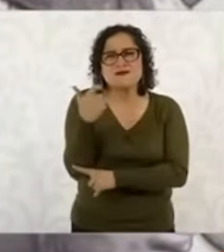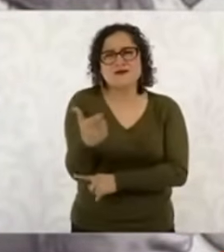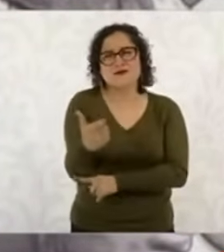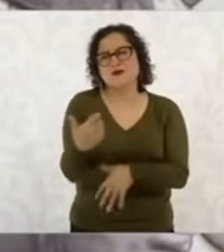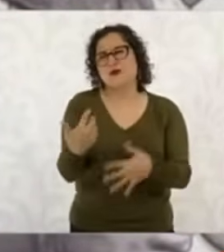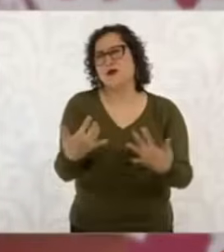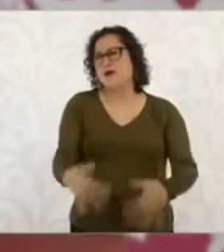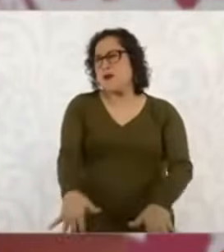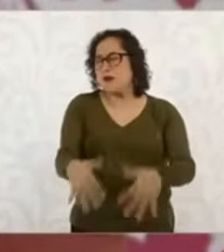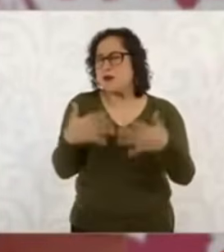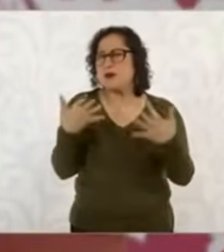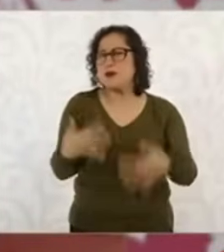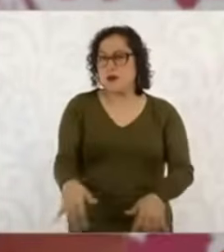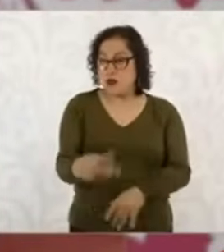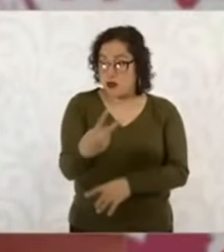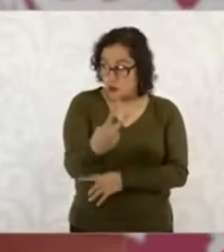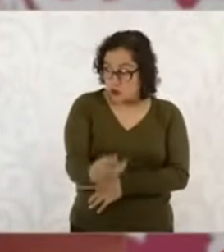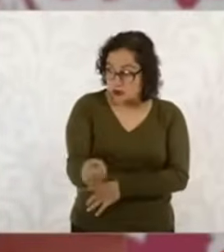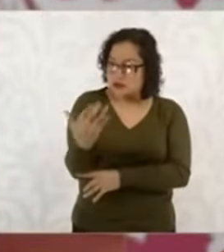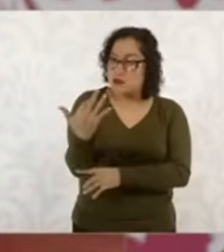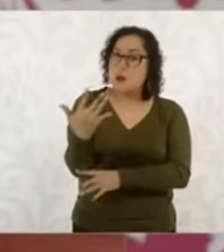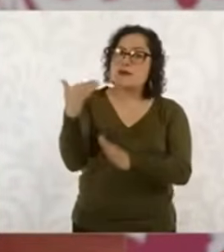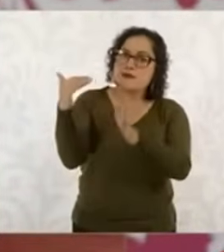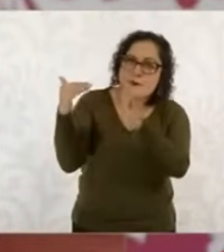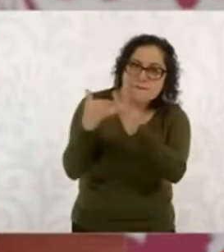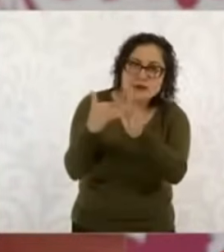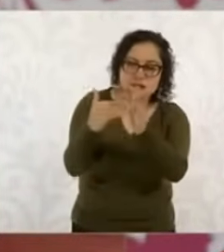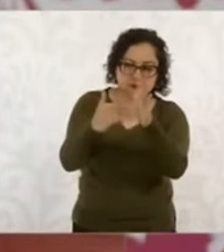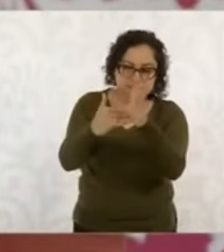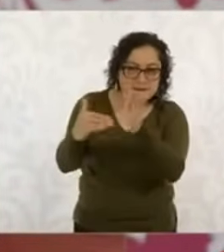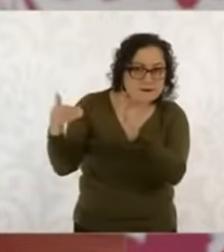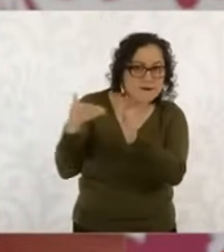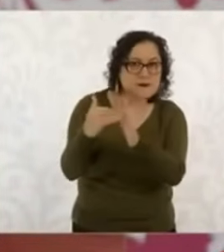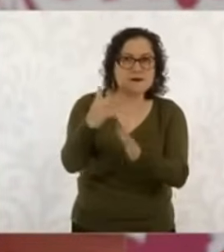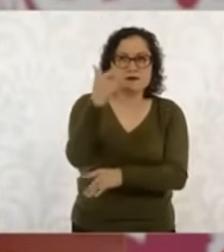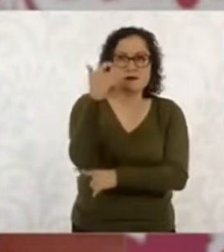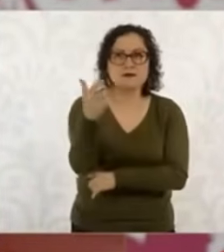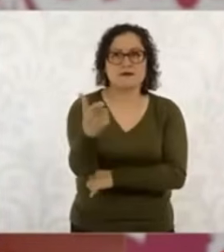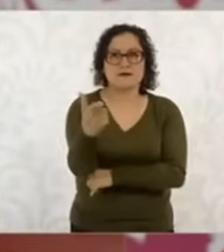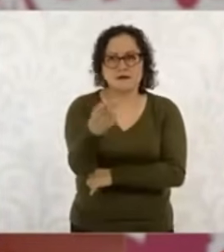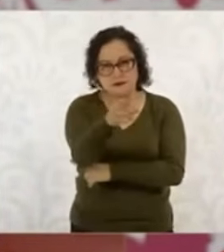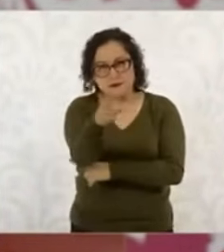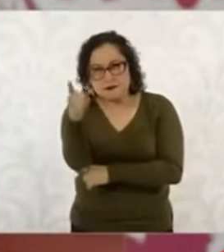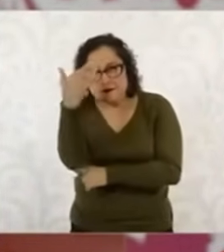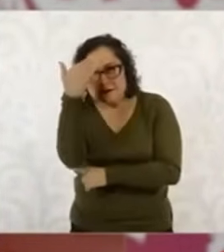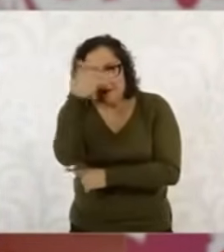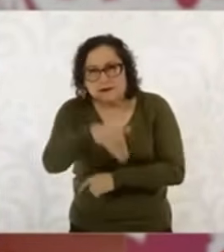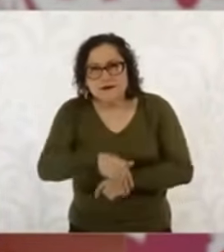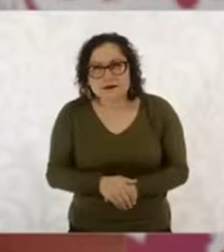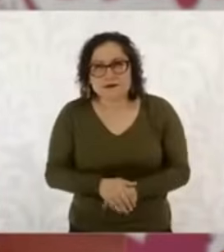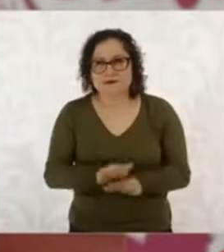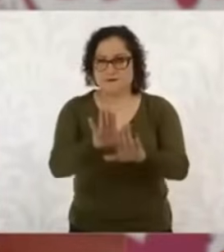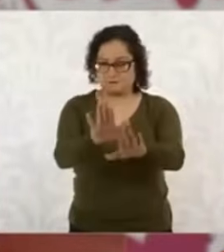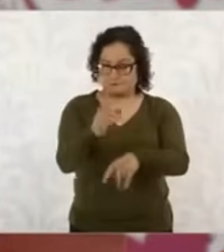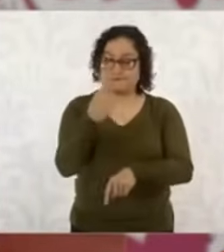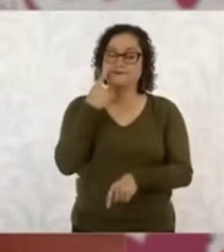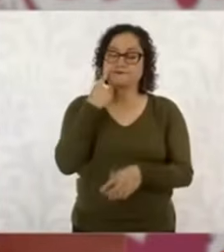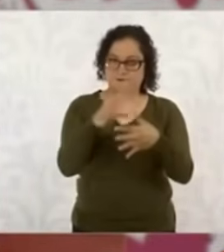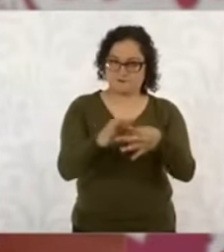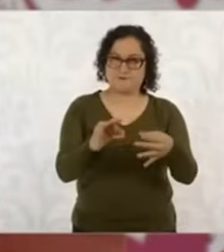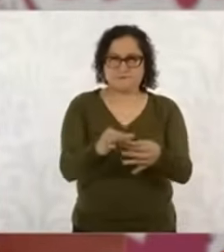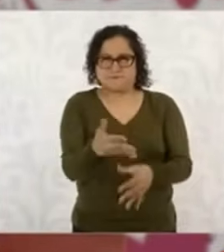de pesos, 250,000 millones de pesos. ¿De qué tamaño es eso? Pues nada más les platico. El AIFA